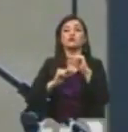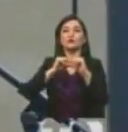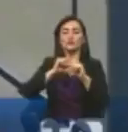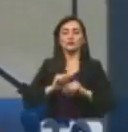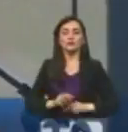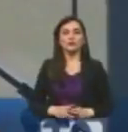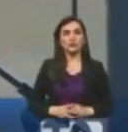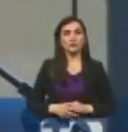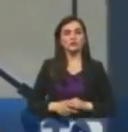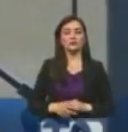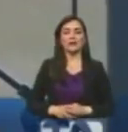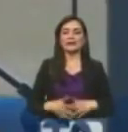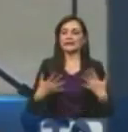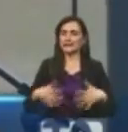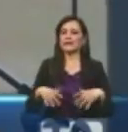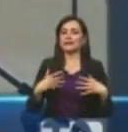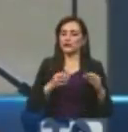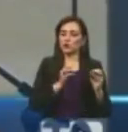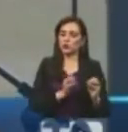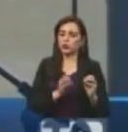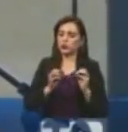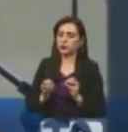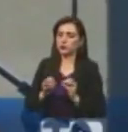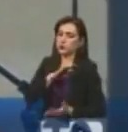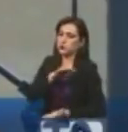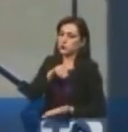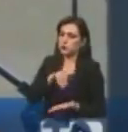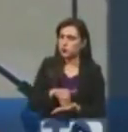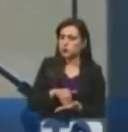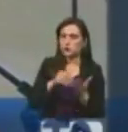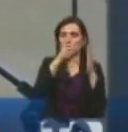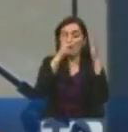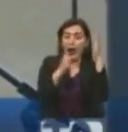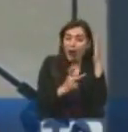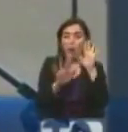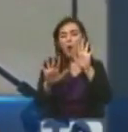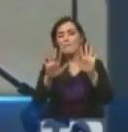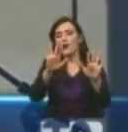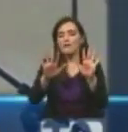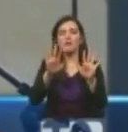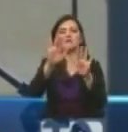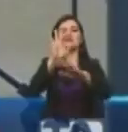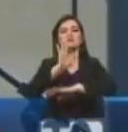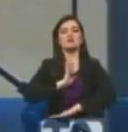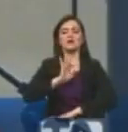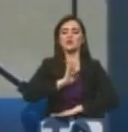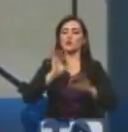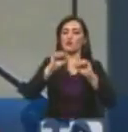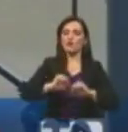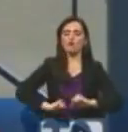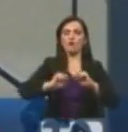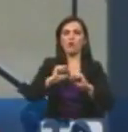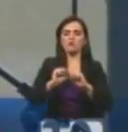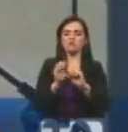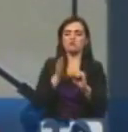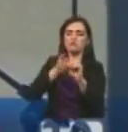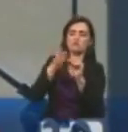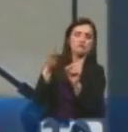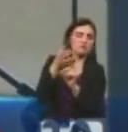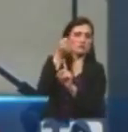gradualidad muy disciplinada, firme, con unos parámetros técnicos adecuados, vamos a llegar a un buen puerto. Porque tampoco